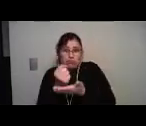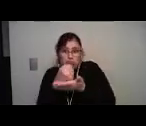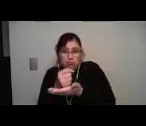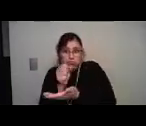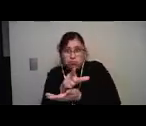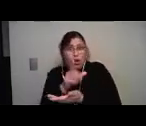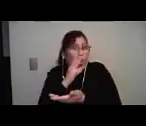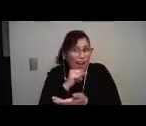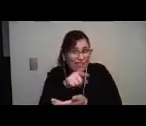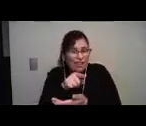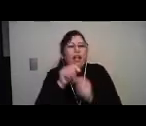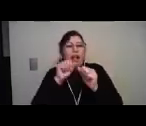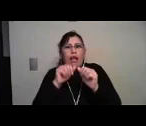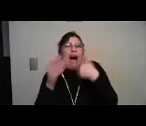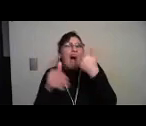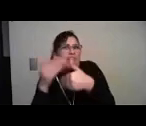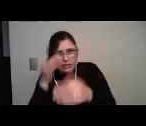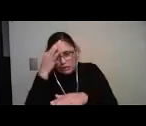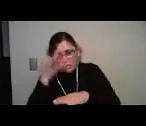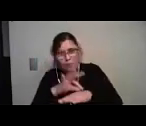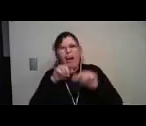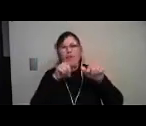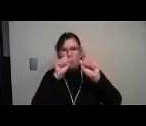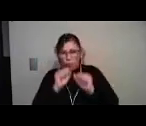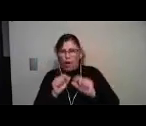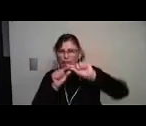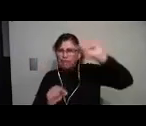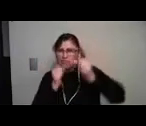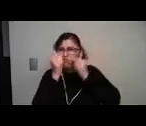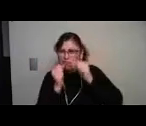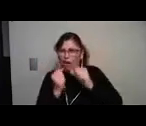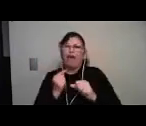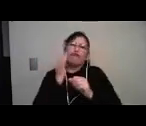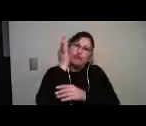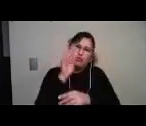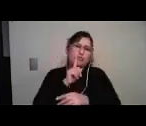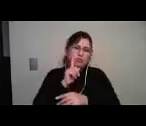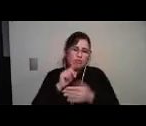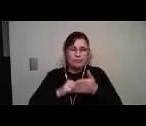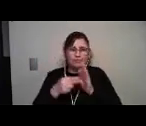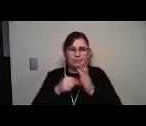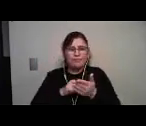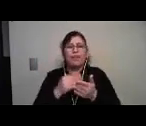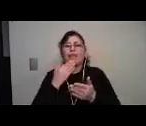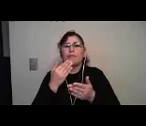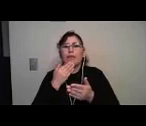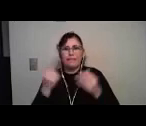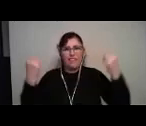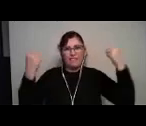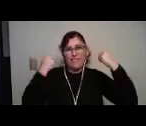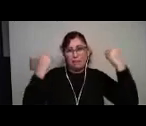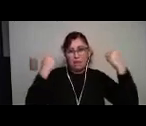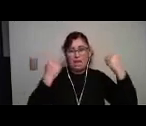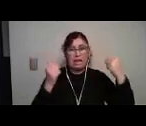comenzar a desarrollar una patología neurológica, ¿ya? Consumo excesivo de alcohol, deficiencia de vitaminas, particularmente de vitamina del complejo